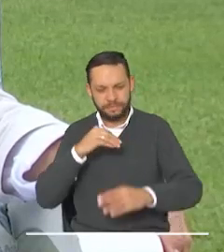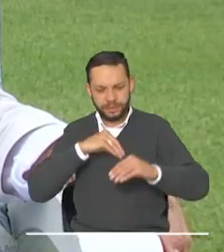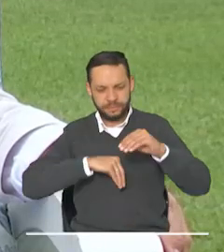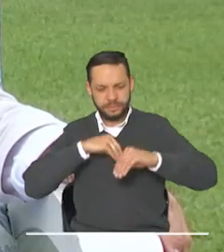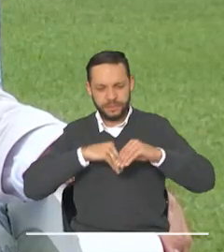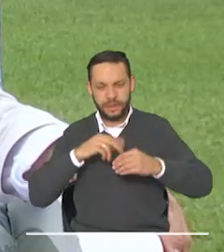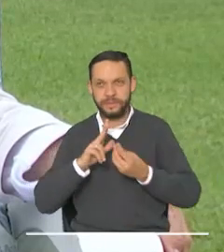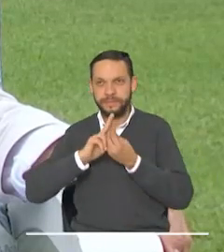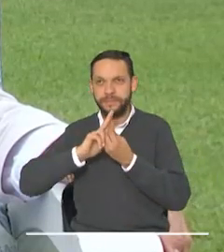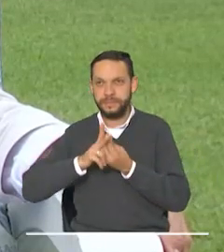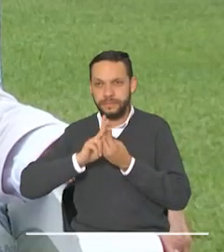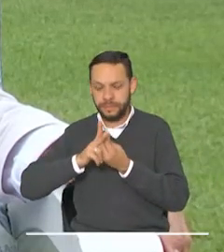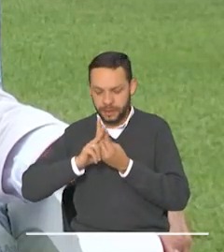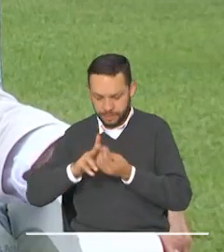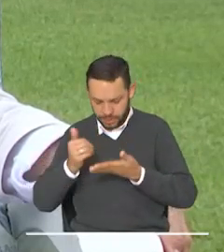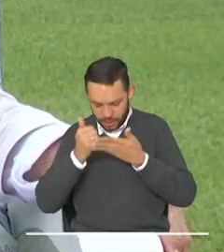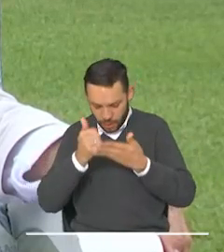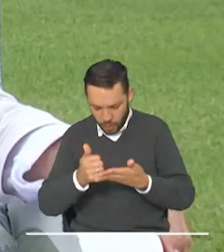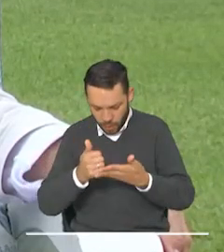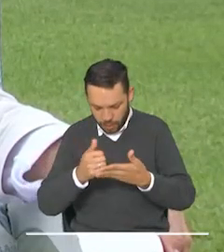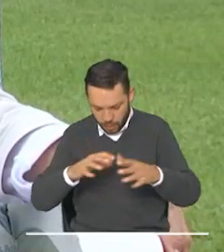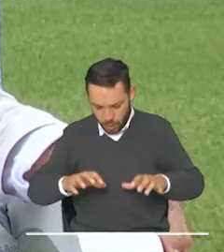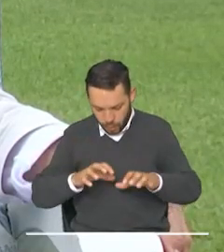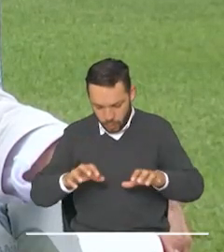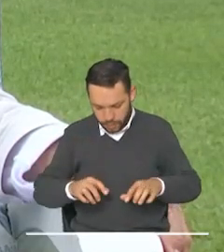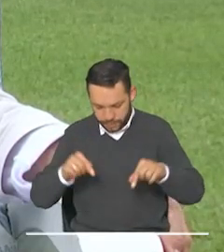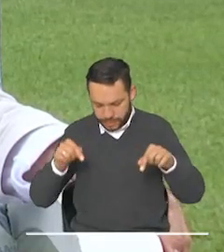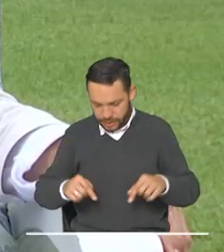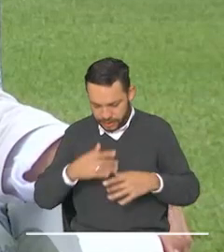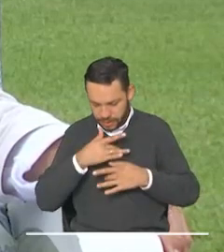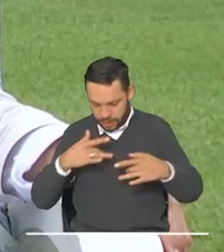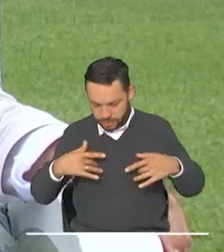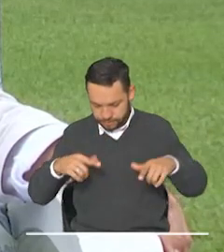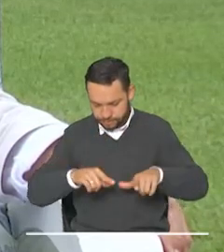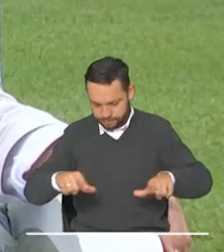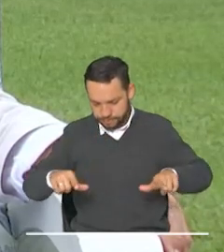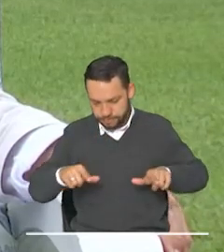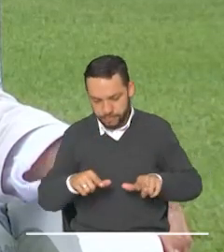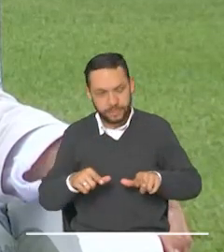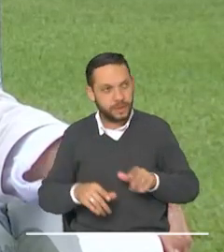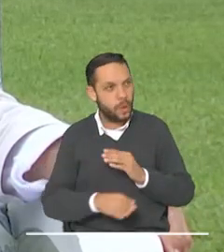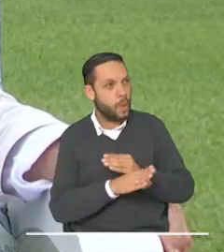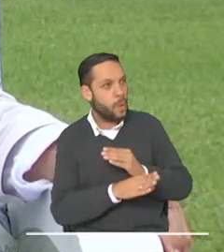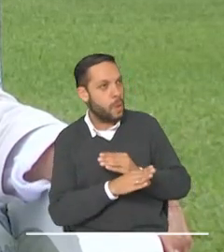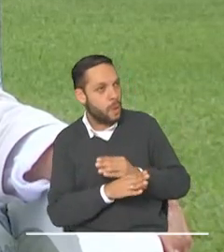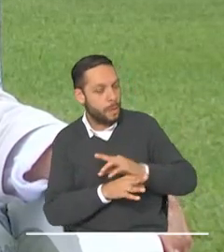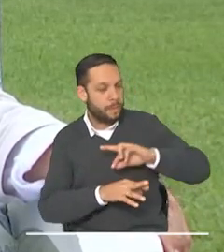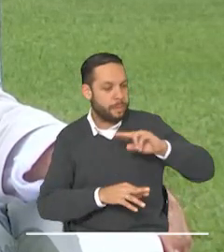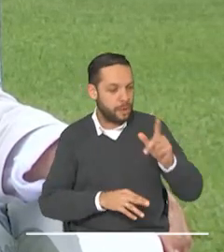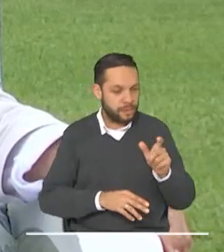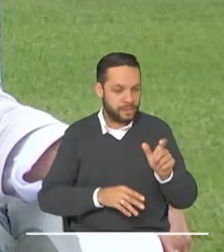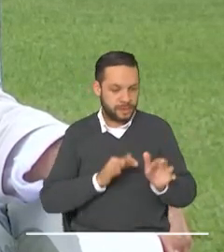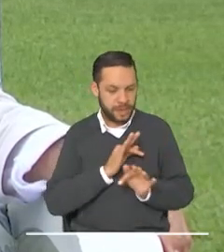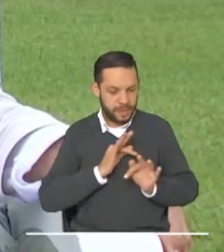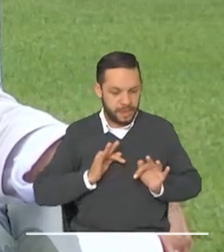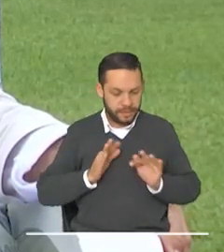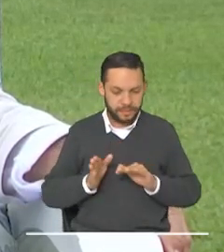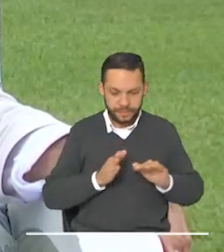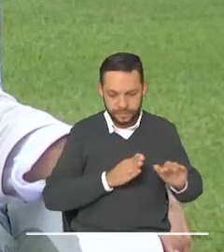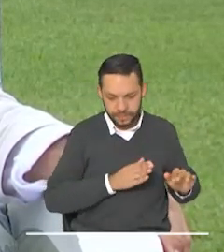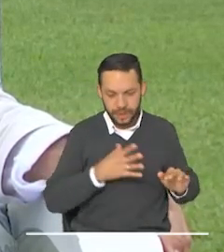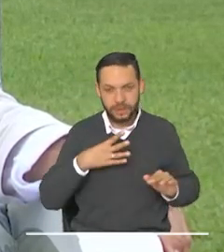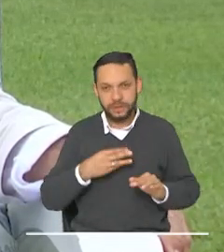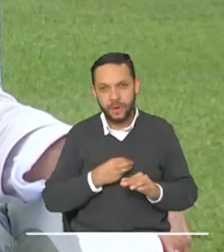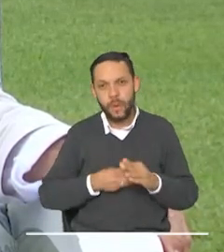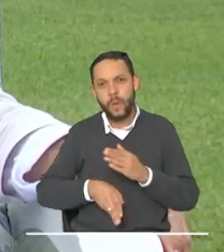herramienta terapéutica en nuestros parques de la salud mientras el doctor continúa en terapia vamos a seguir hablando de este